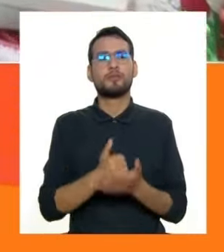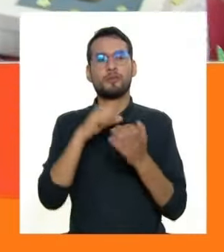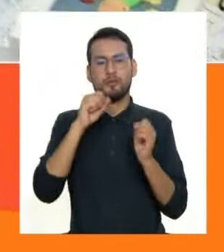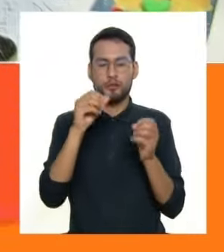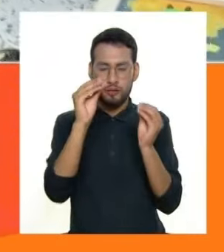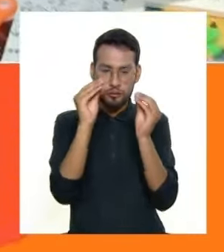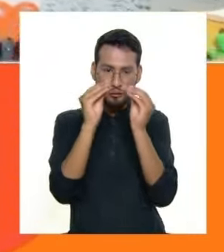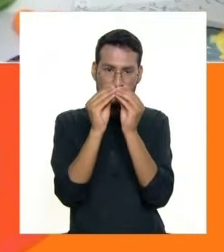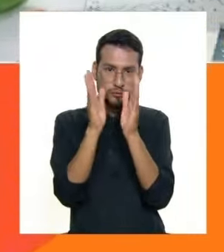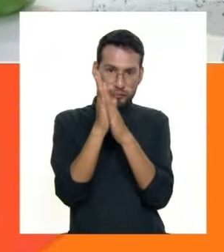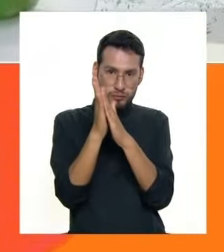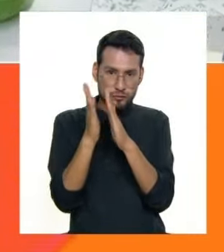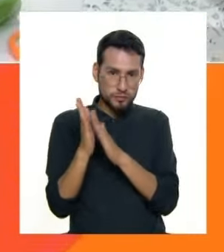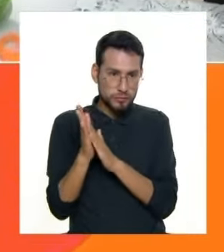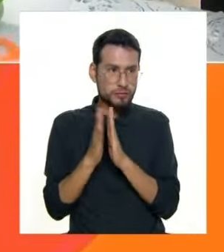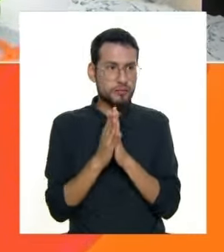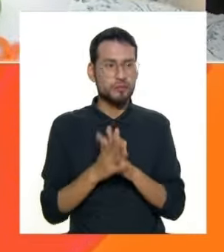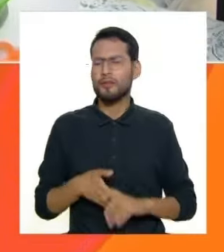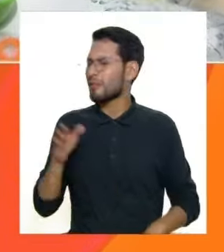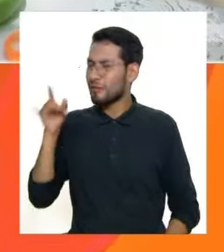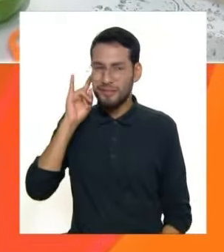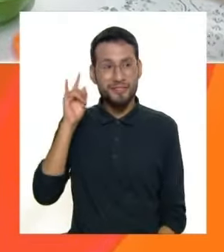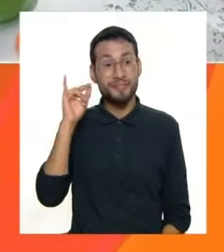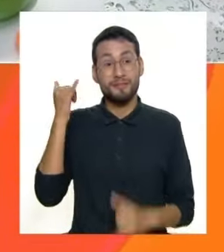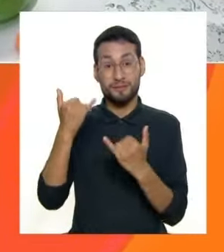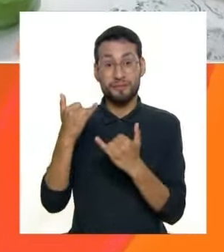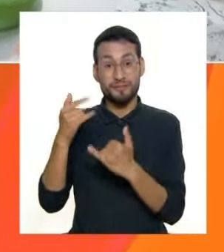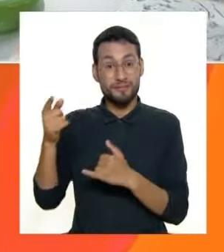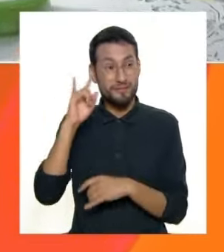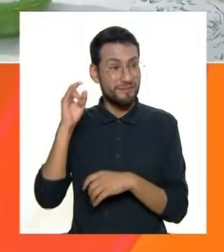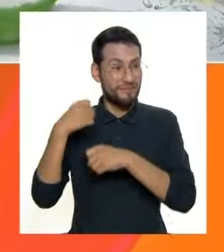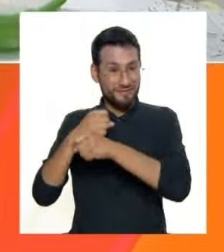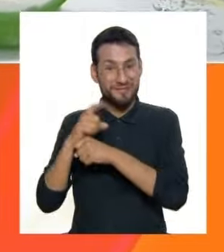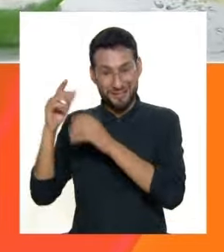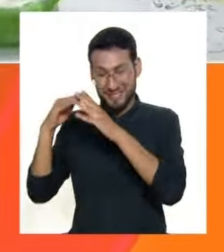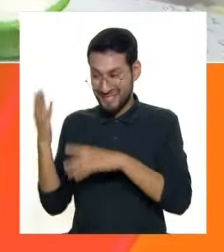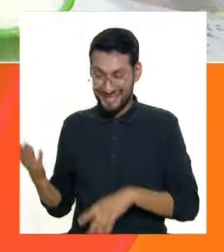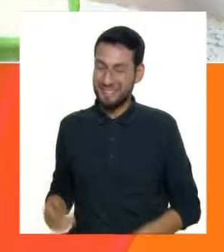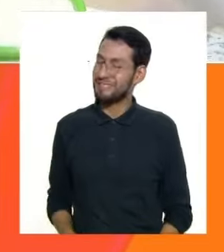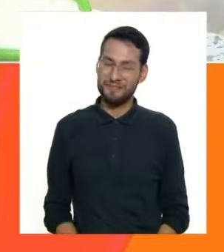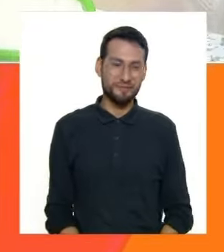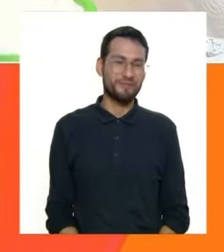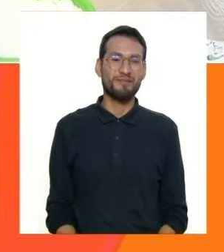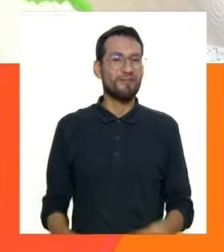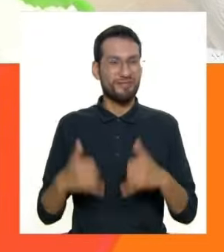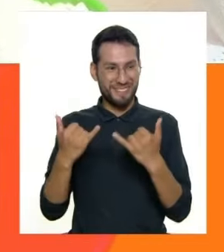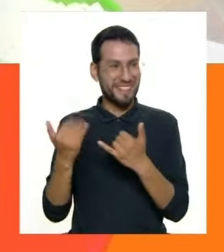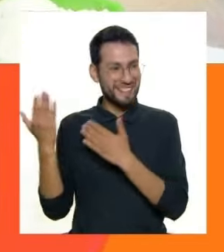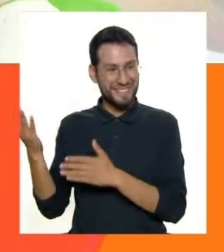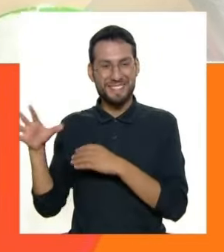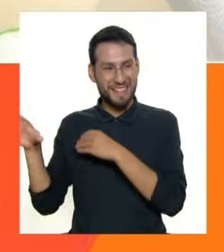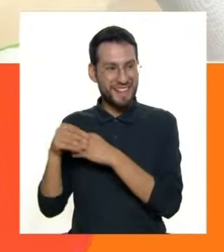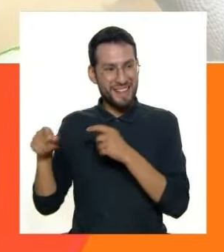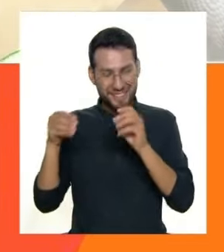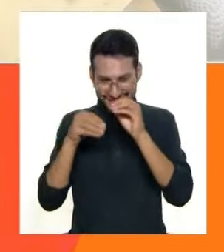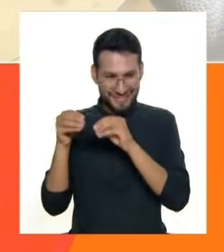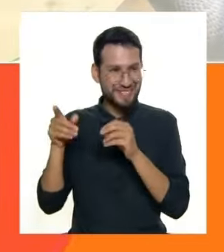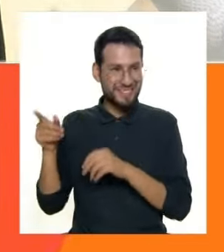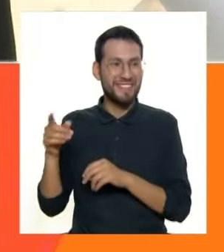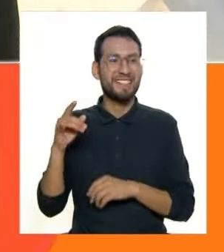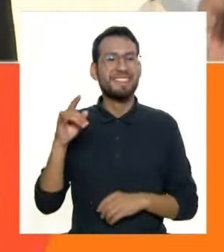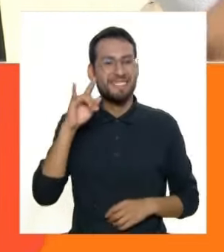las partes. No le digan a la Uchi va a hoy día empieza su casa. Hoy día empieza. Oye, Uchi, pero